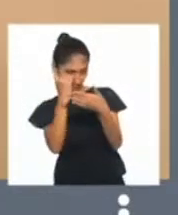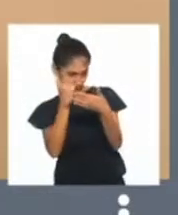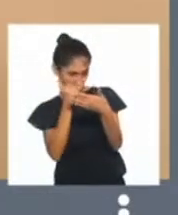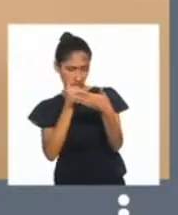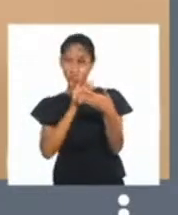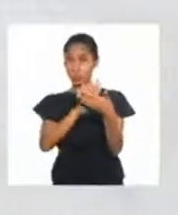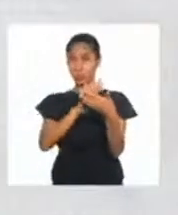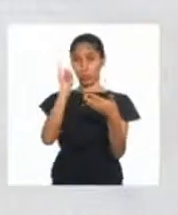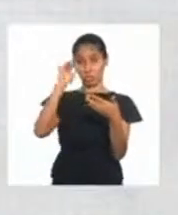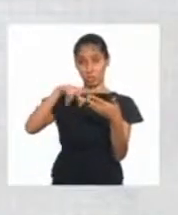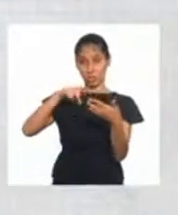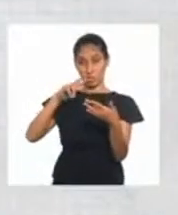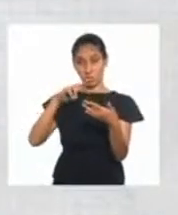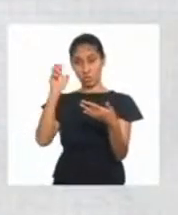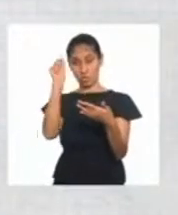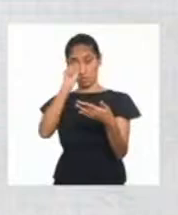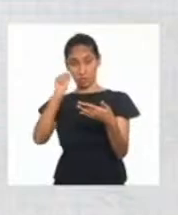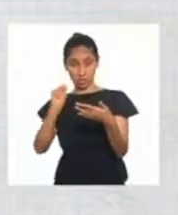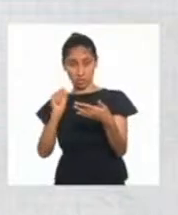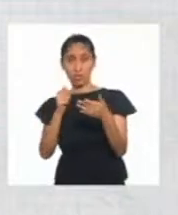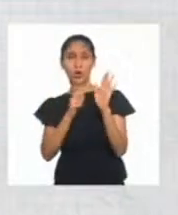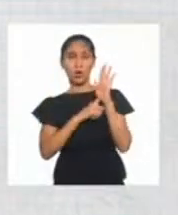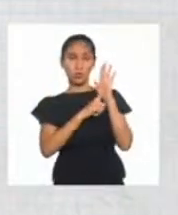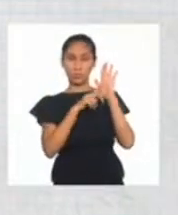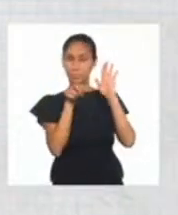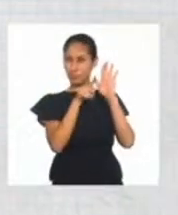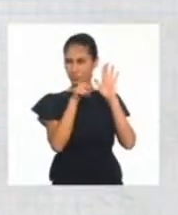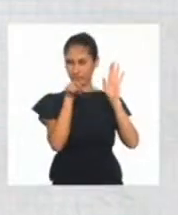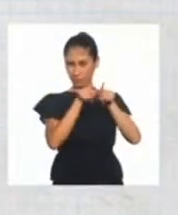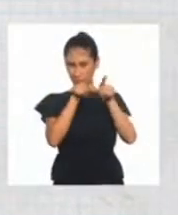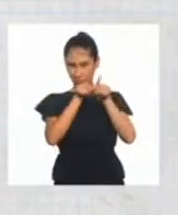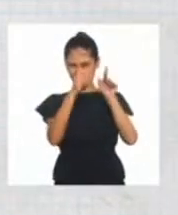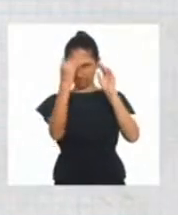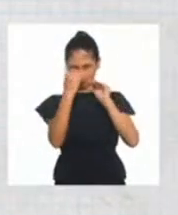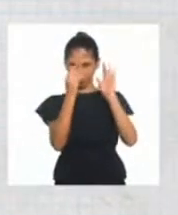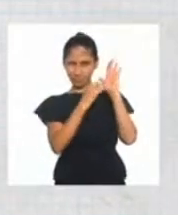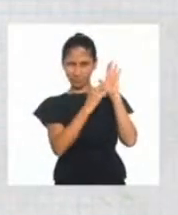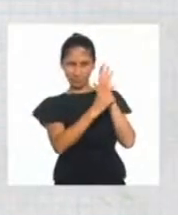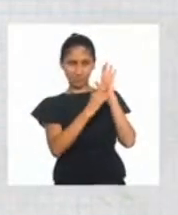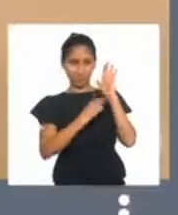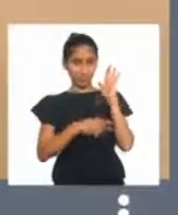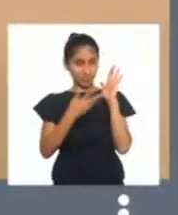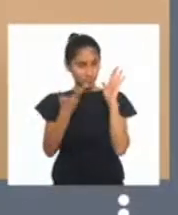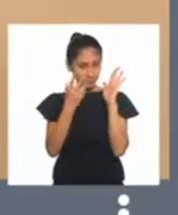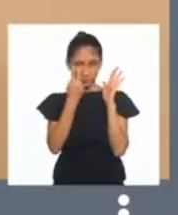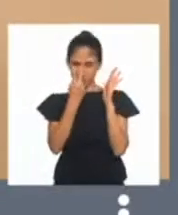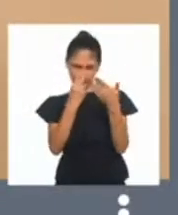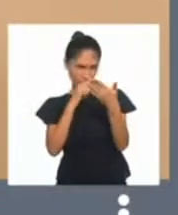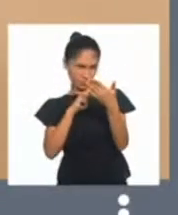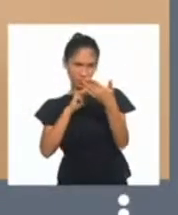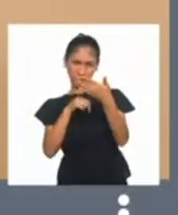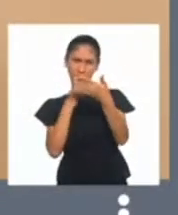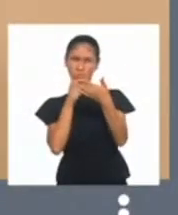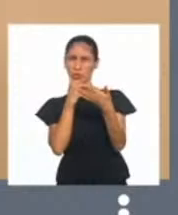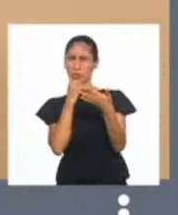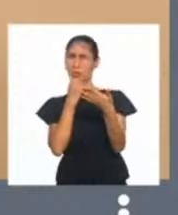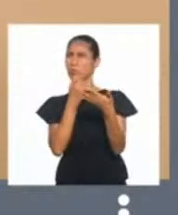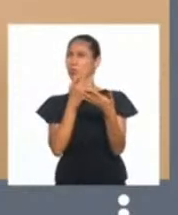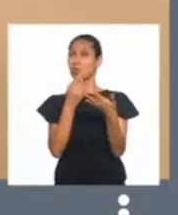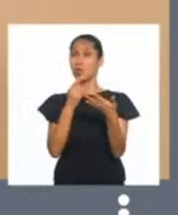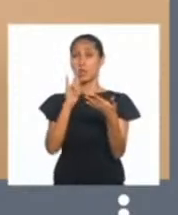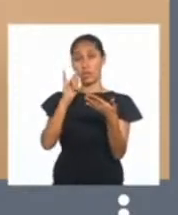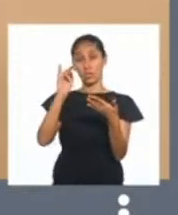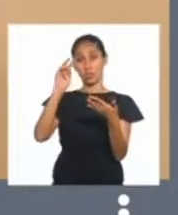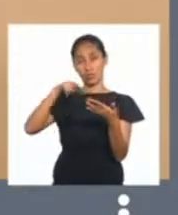intereses generados. O analítico haciendo procedimientos algebraicos. Para tabular, como